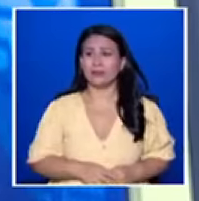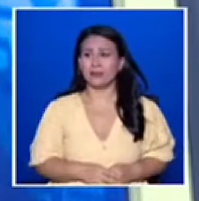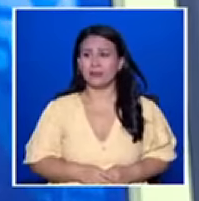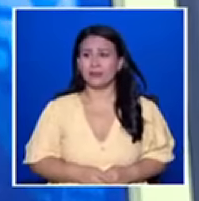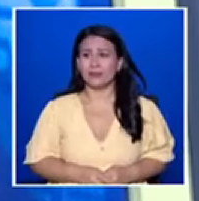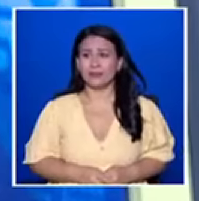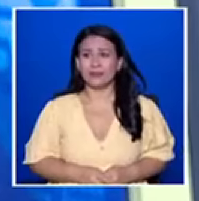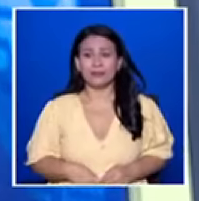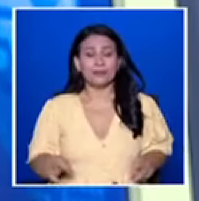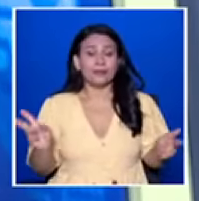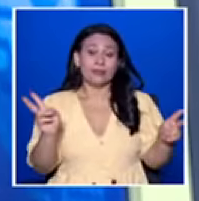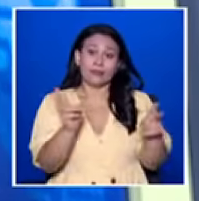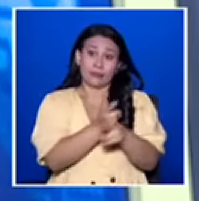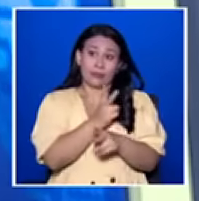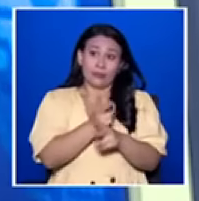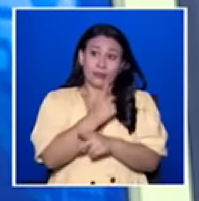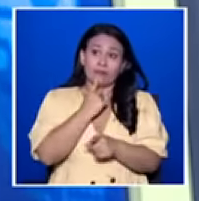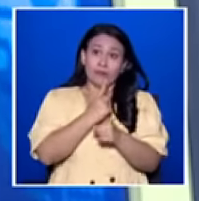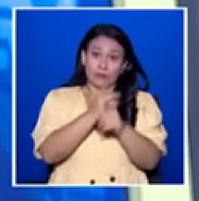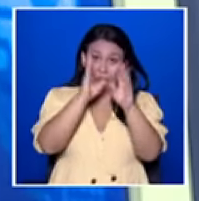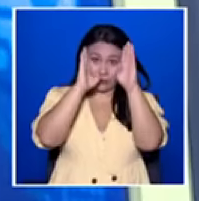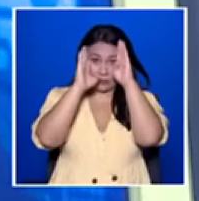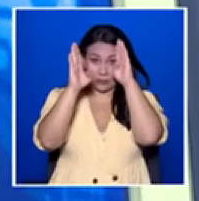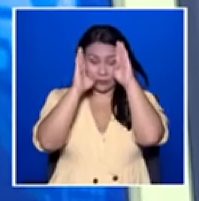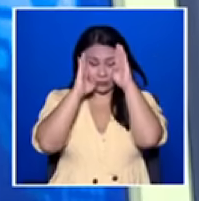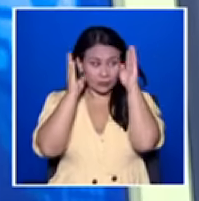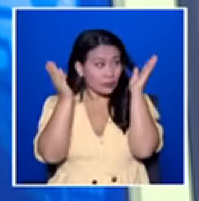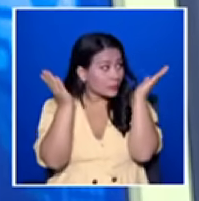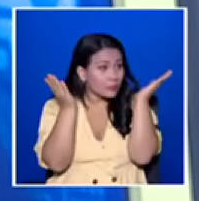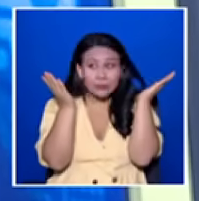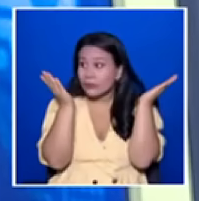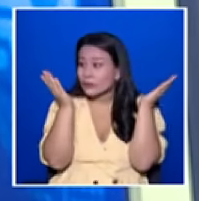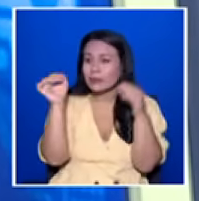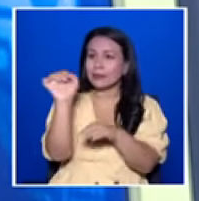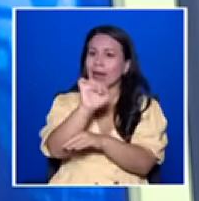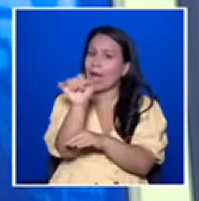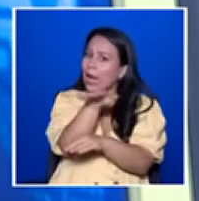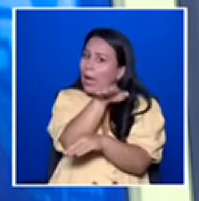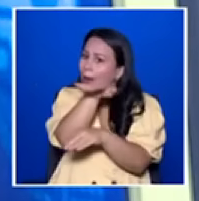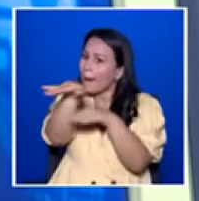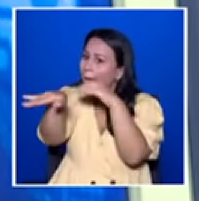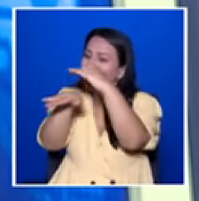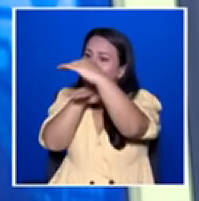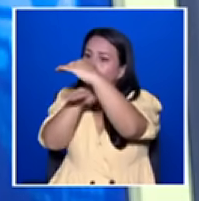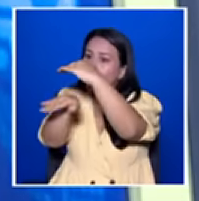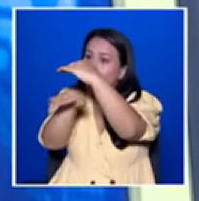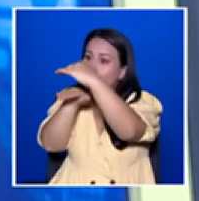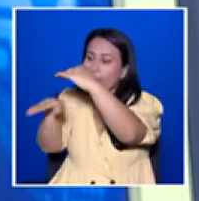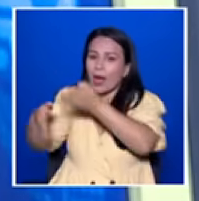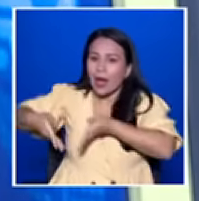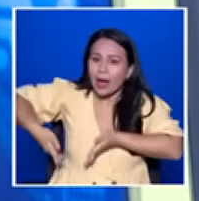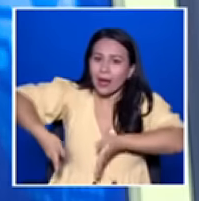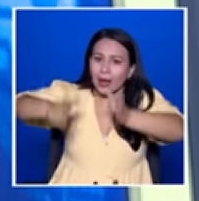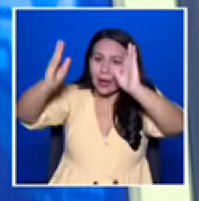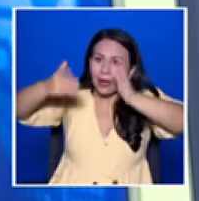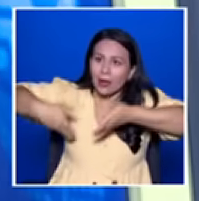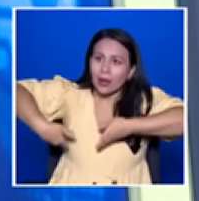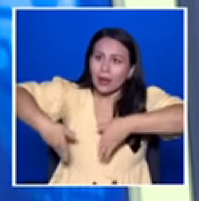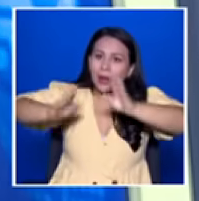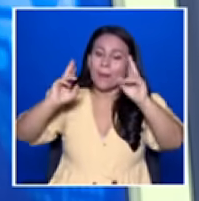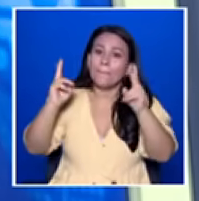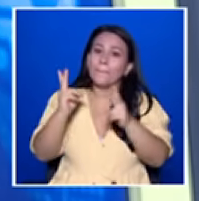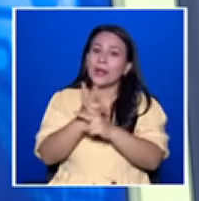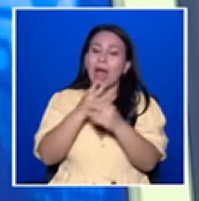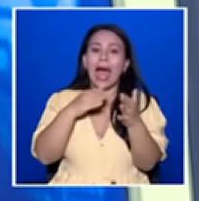Un verdadero peligro, por eso es que hay que ver dónde uno pues estaciona el vehículo, dónde uno se detiene, porque en vías rápidas puede ocasionar